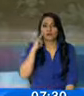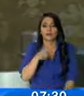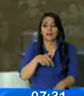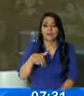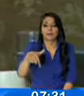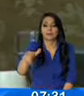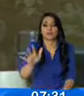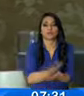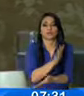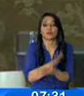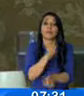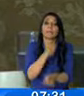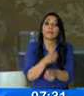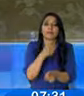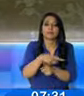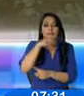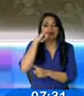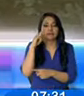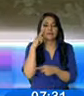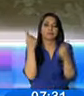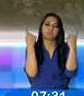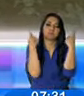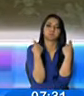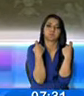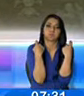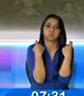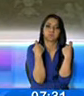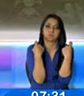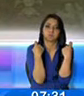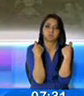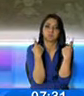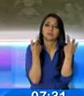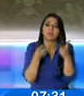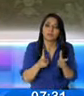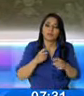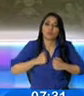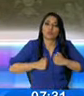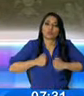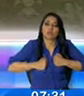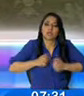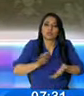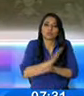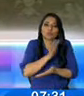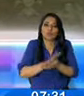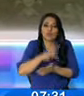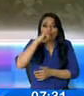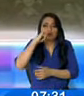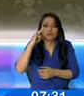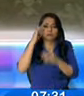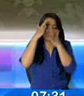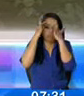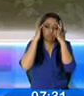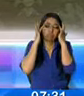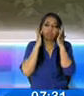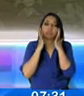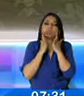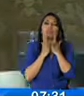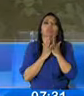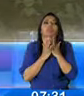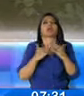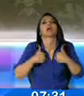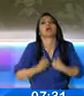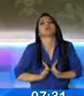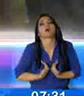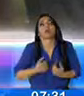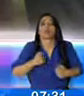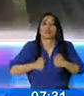deción escolar es por eso que inclusive se implementado luchas en las escuelas para que los niños llean tan sudados eso no